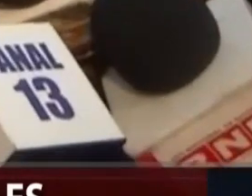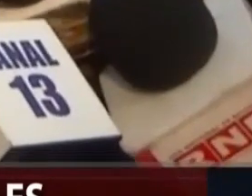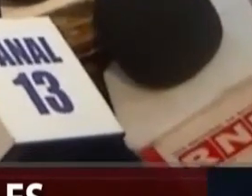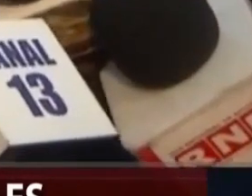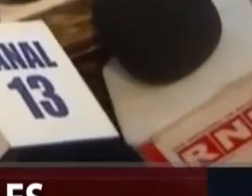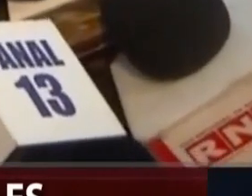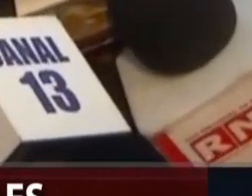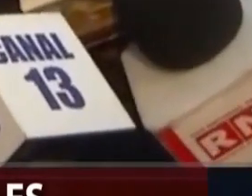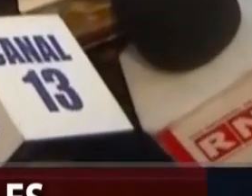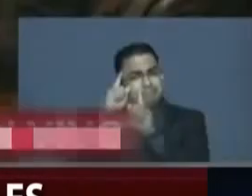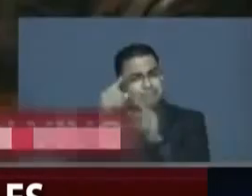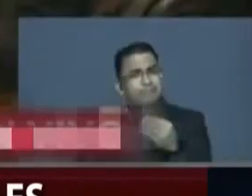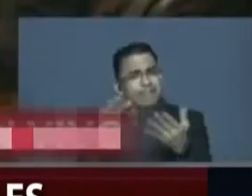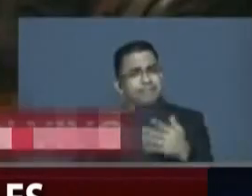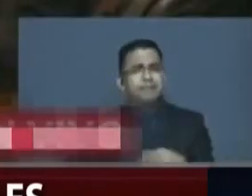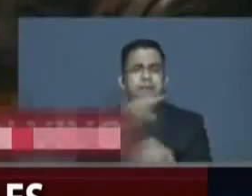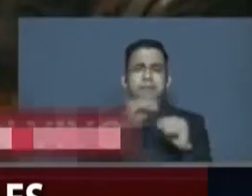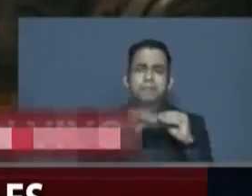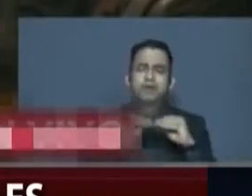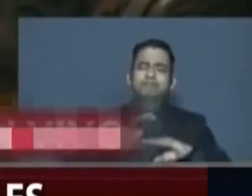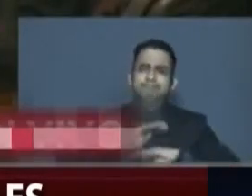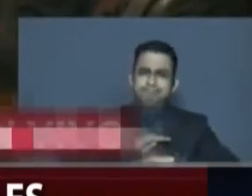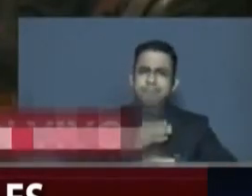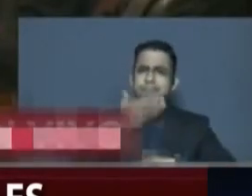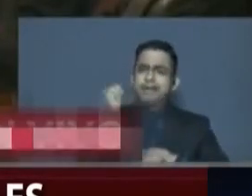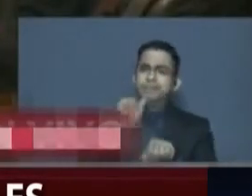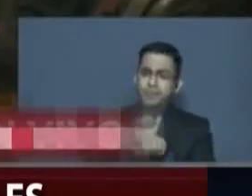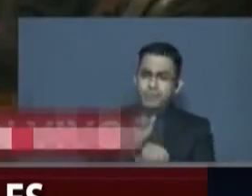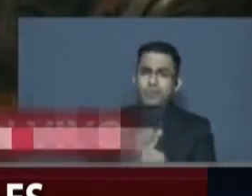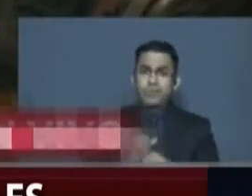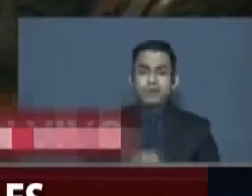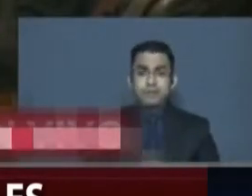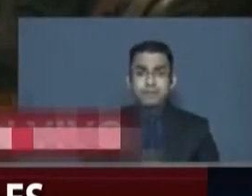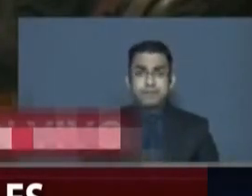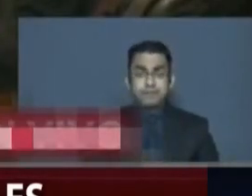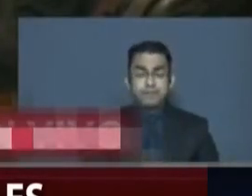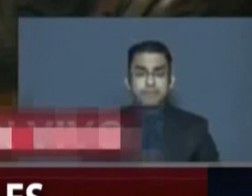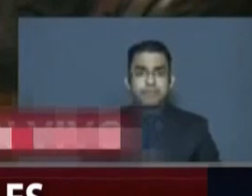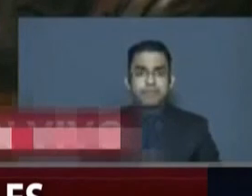los actos del Poder Judicial por el procurador adjunto Rodolfo Espiñeira